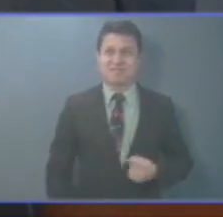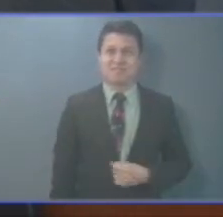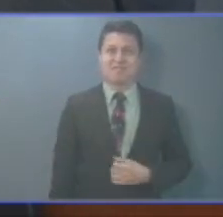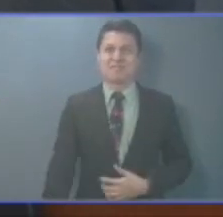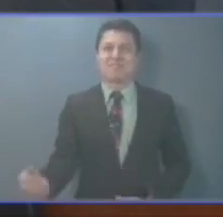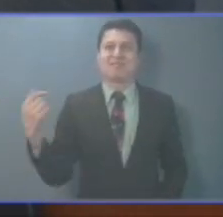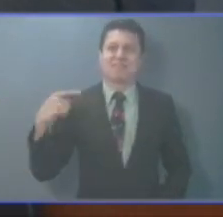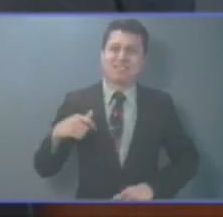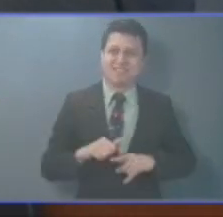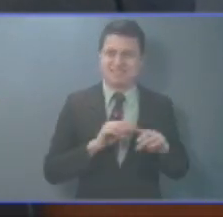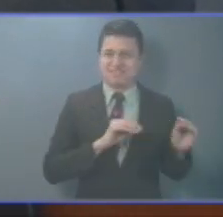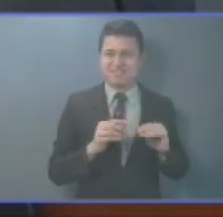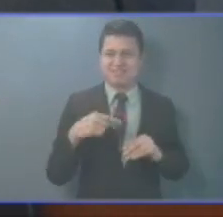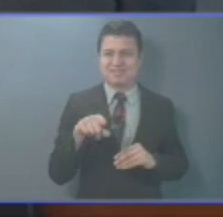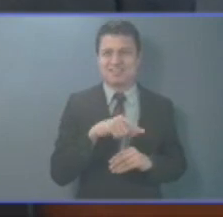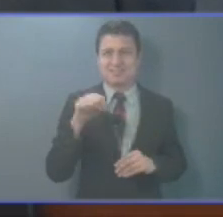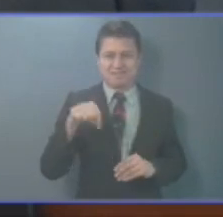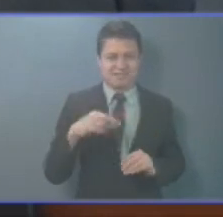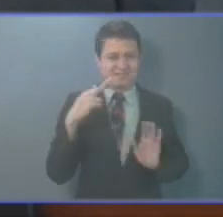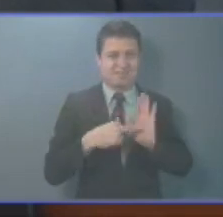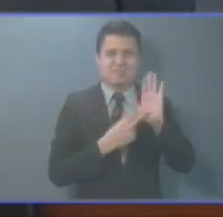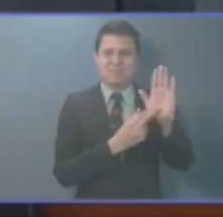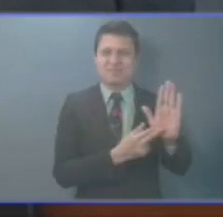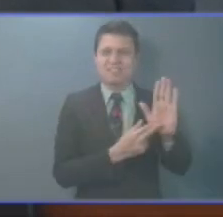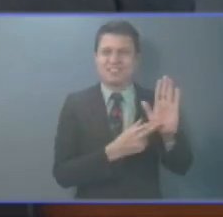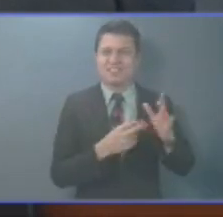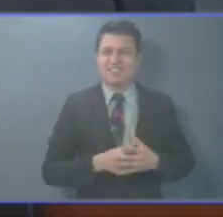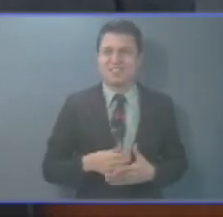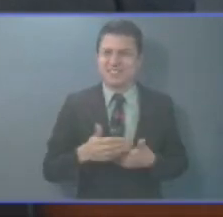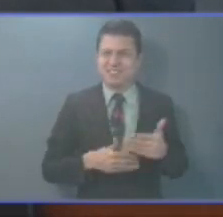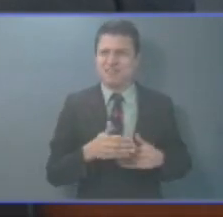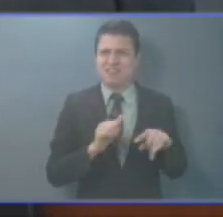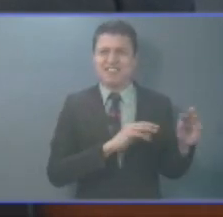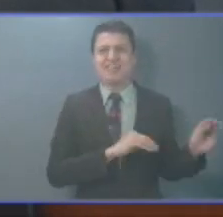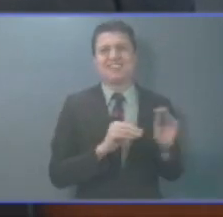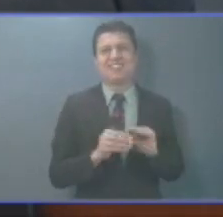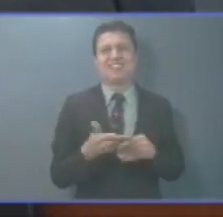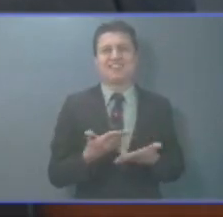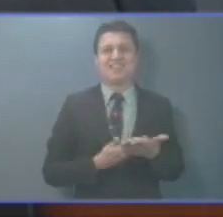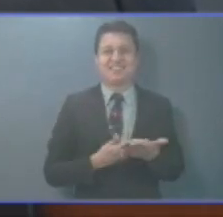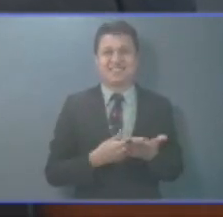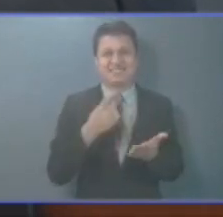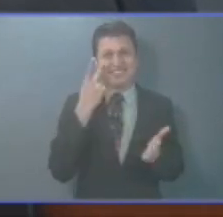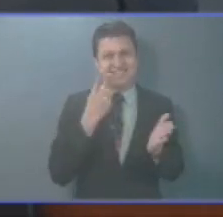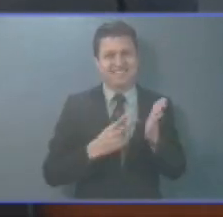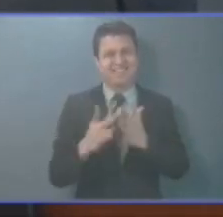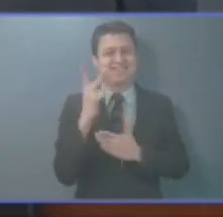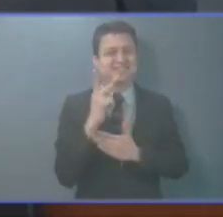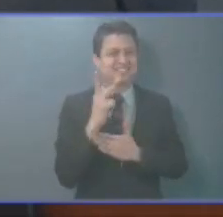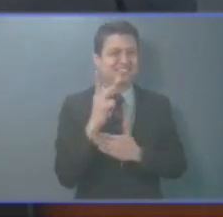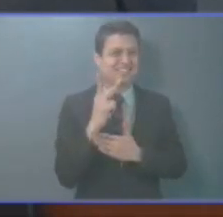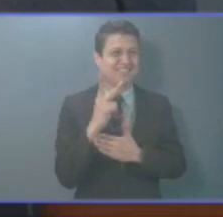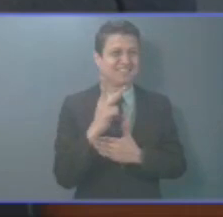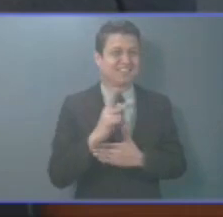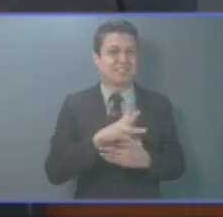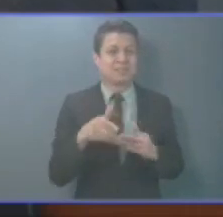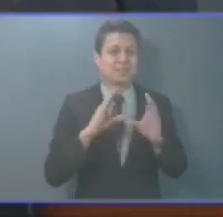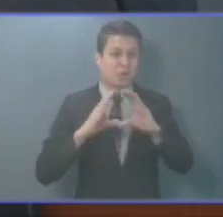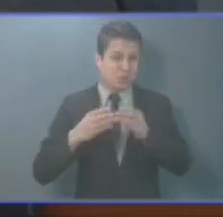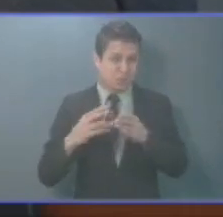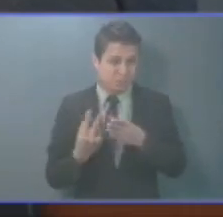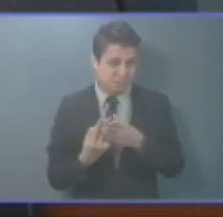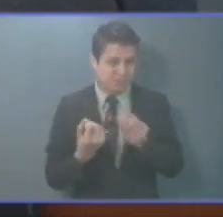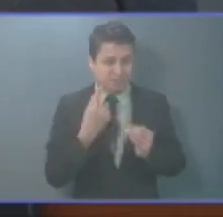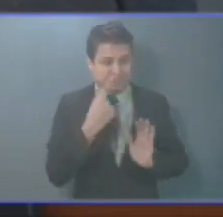Deben contar con representatividad y respaldo de las diferentes organizaciones correspondientes a su sector